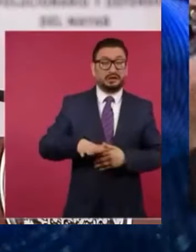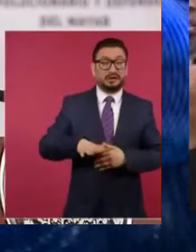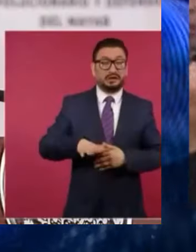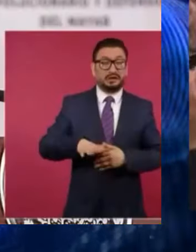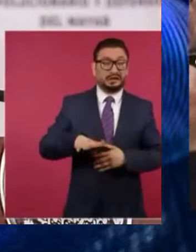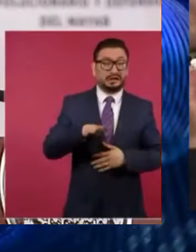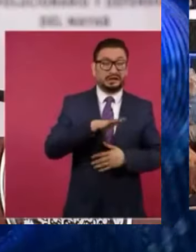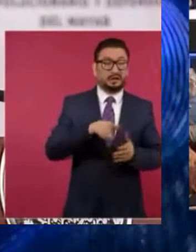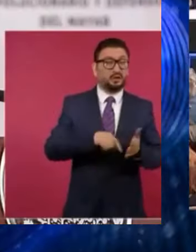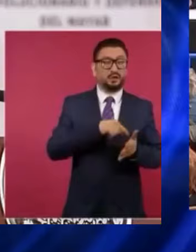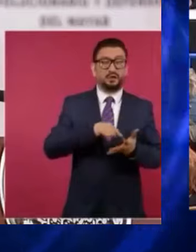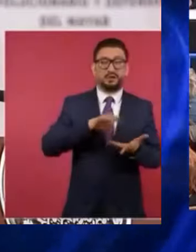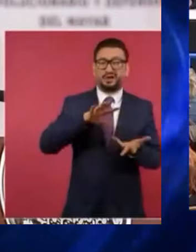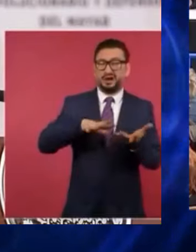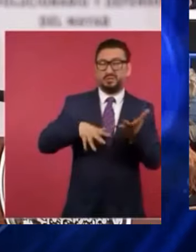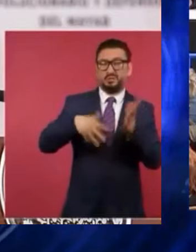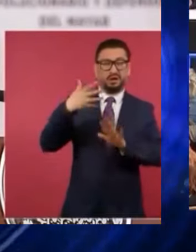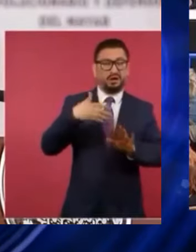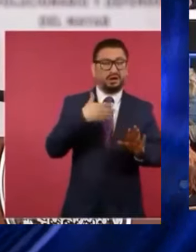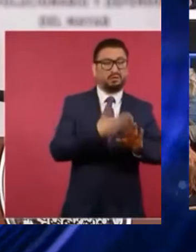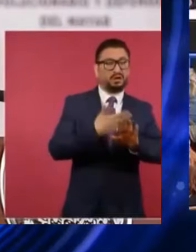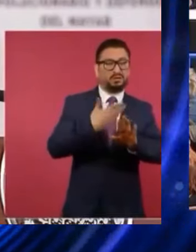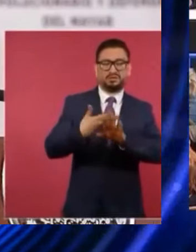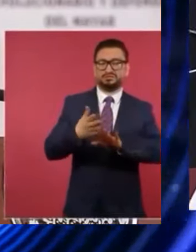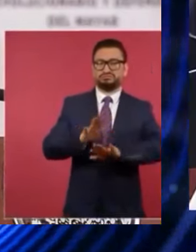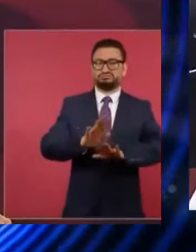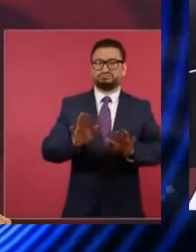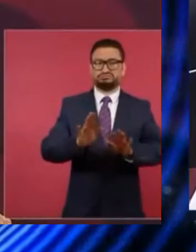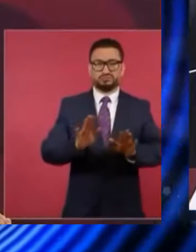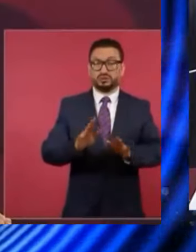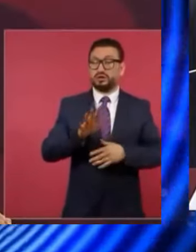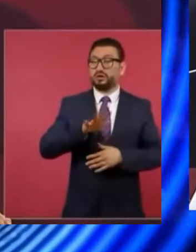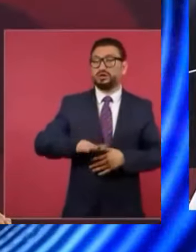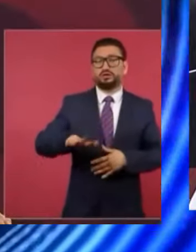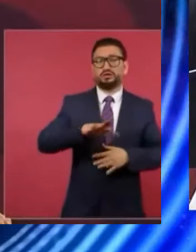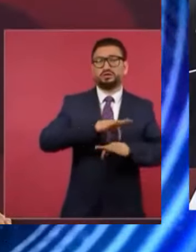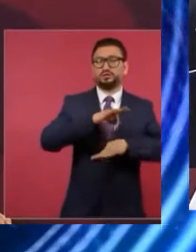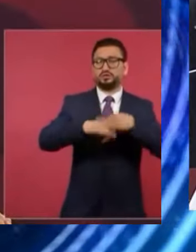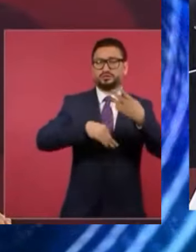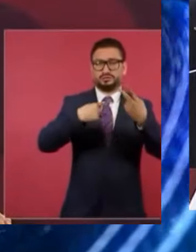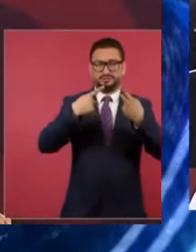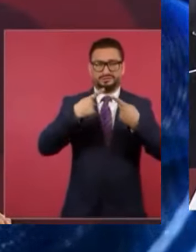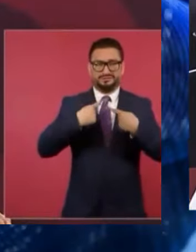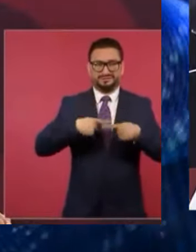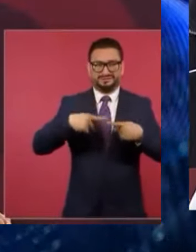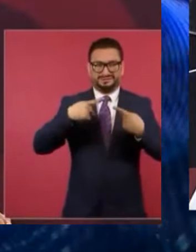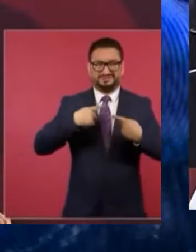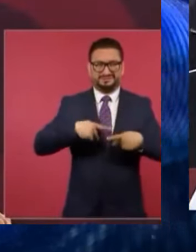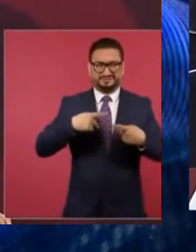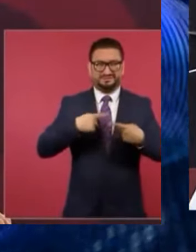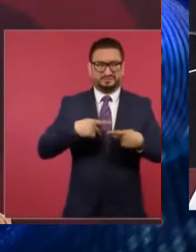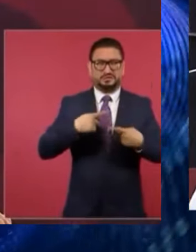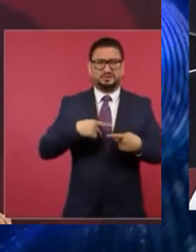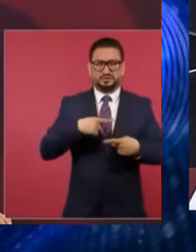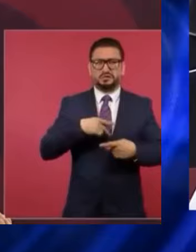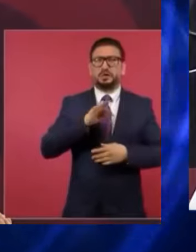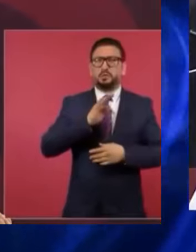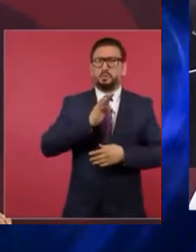urgente. Que los ciudadanos puedan ir a